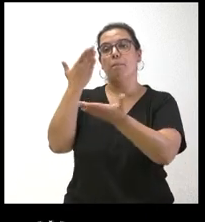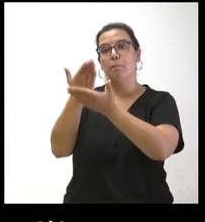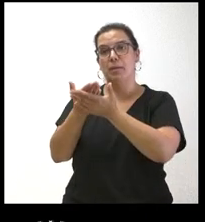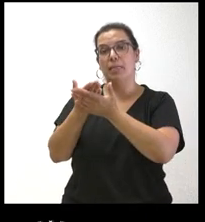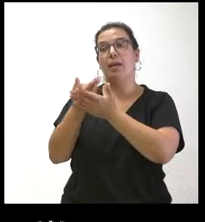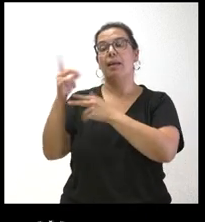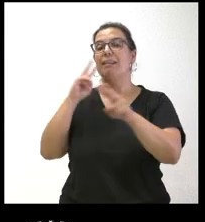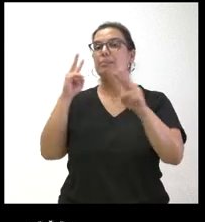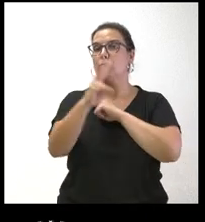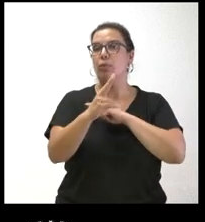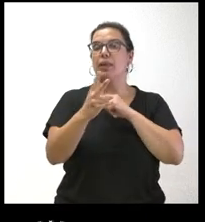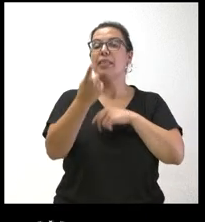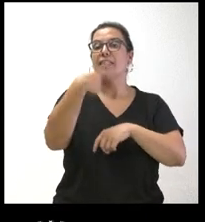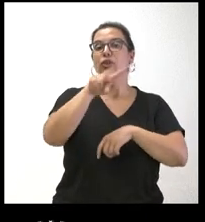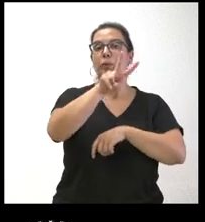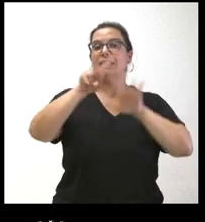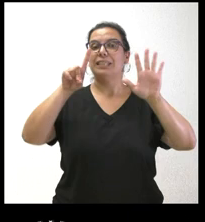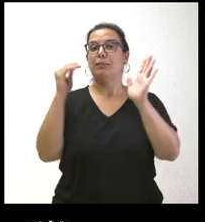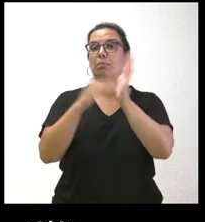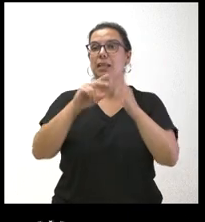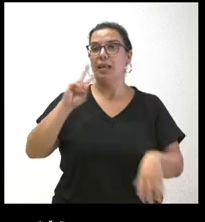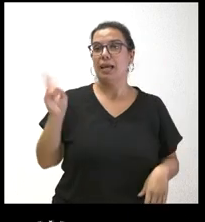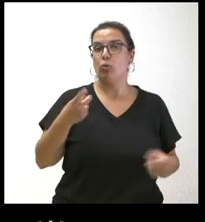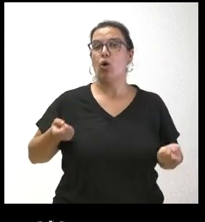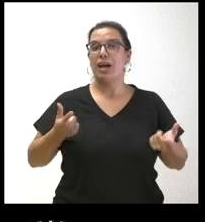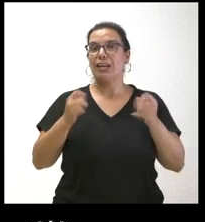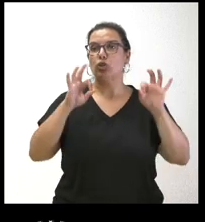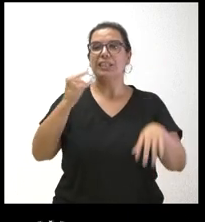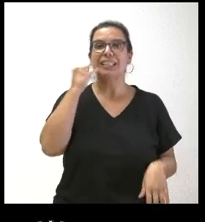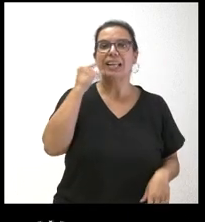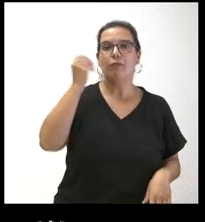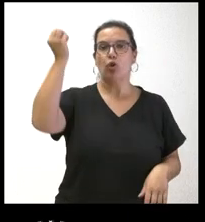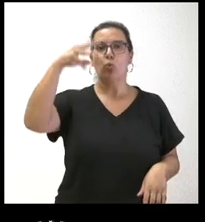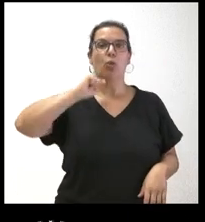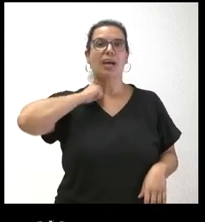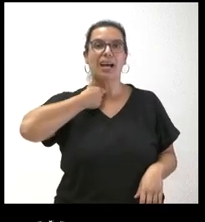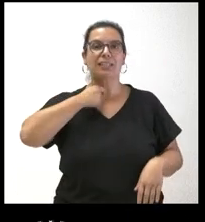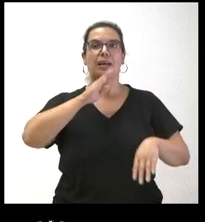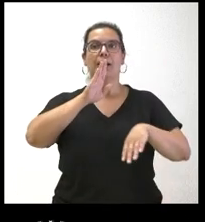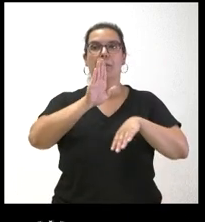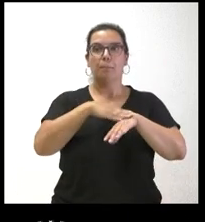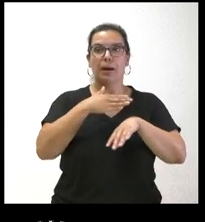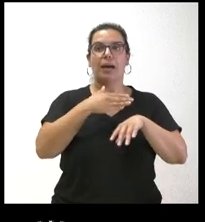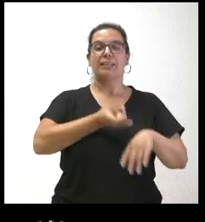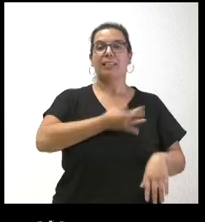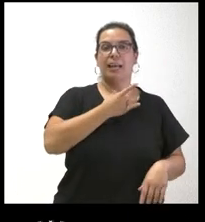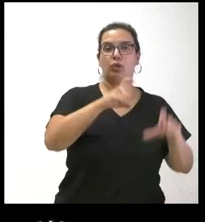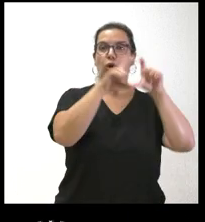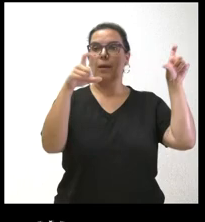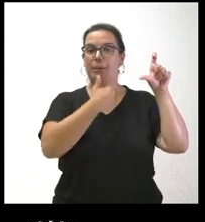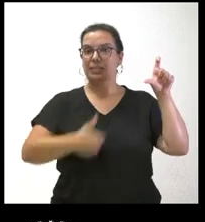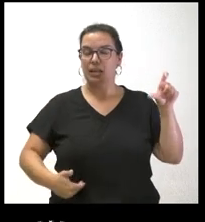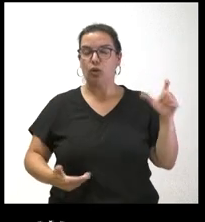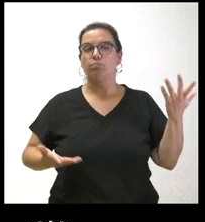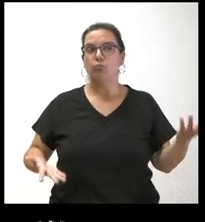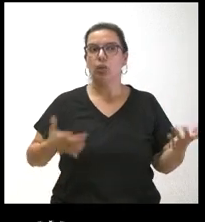contestan que hay 126.000 euros en gastos de telefonía luz y gas para los agentes del diálogo social no sé si comparte